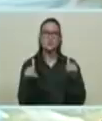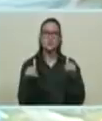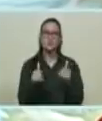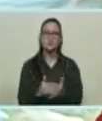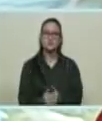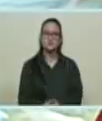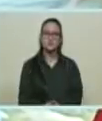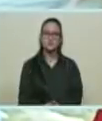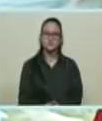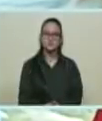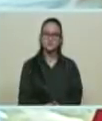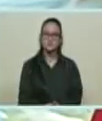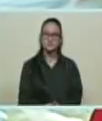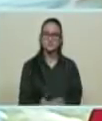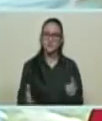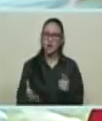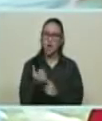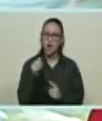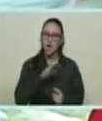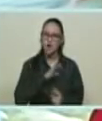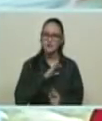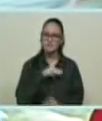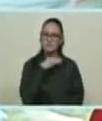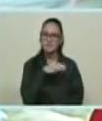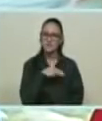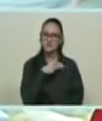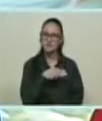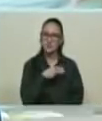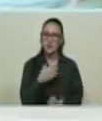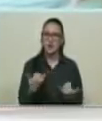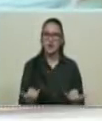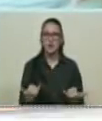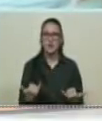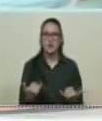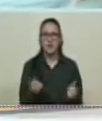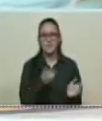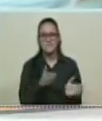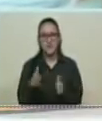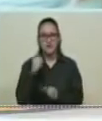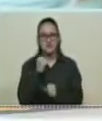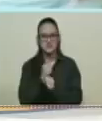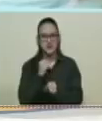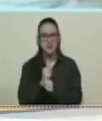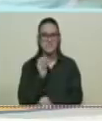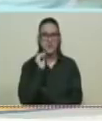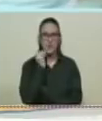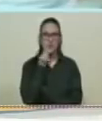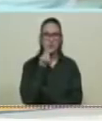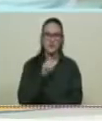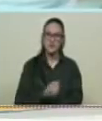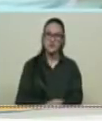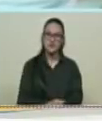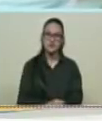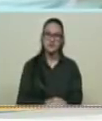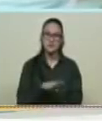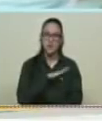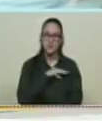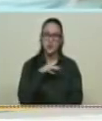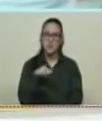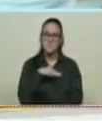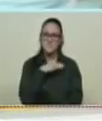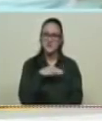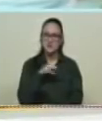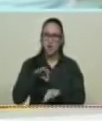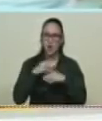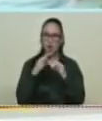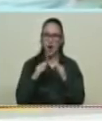con mucha fuerza los logros de la Gran Misión Vivienda Venezuela, del Plan Chamba Juvenil, de la Gran Misión Hogares